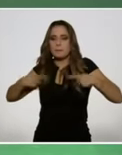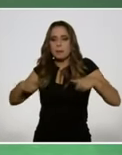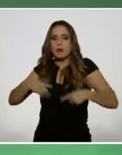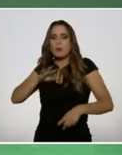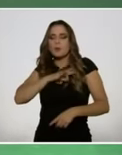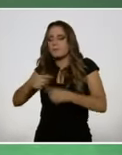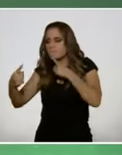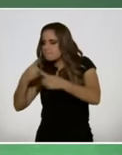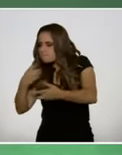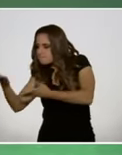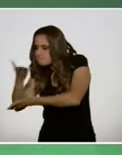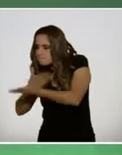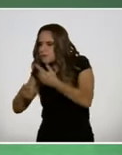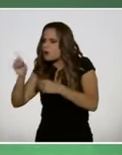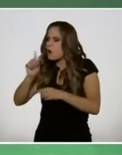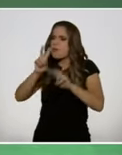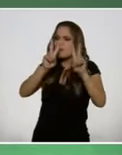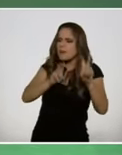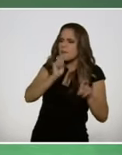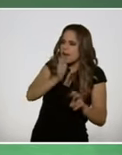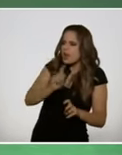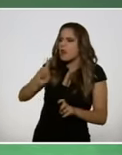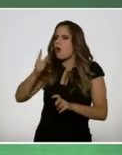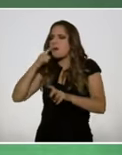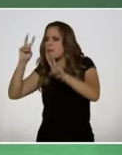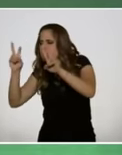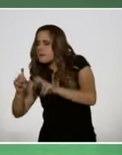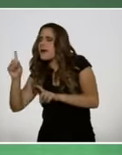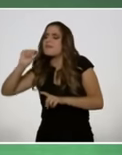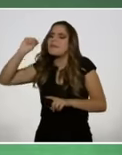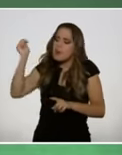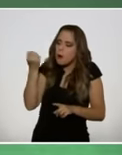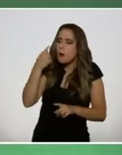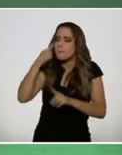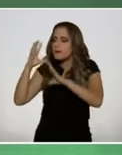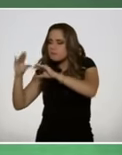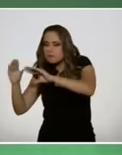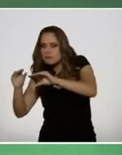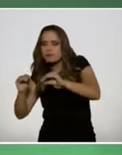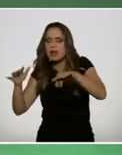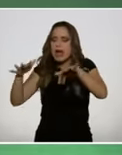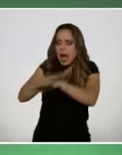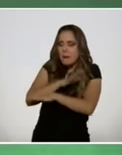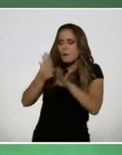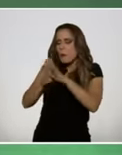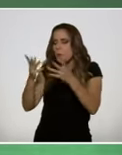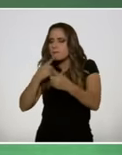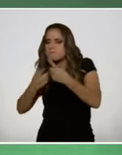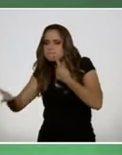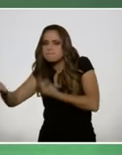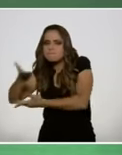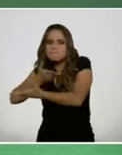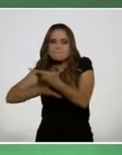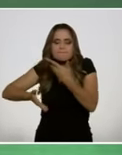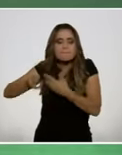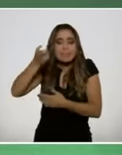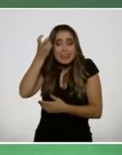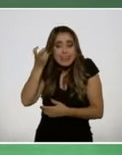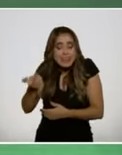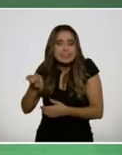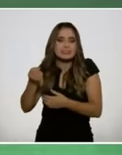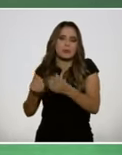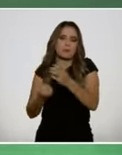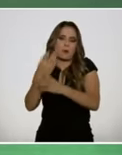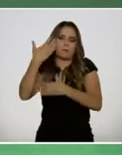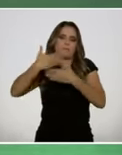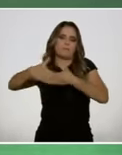humanidades, entre el arte, entre la ciencia, la tecnología, la innovación y la transformación. Por eso él nos pide a todos los integrantes